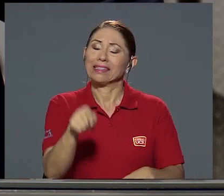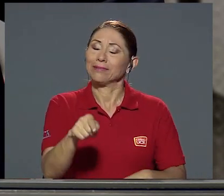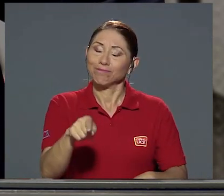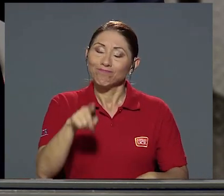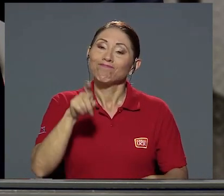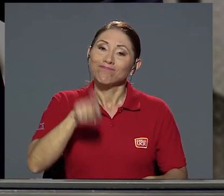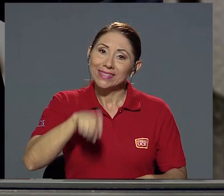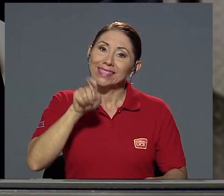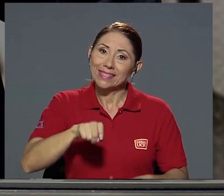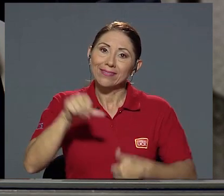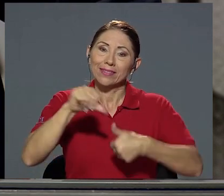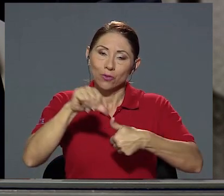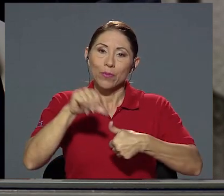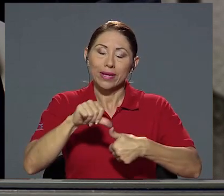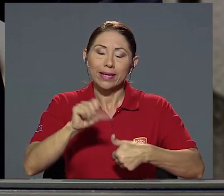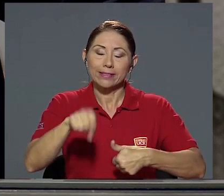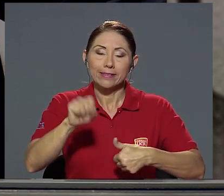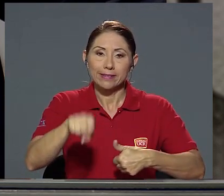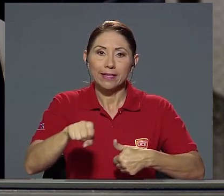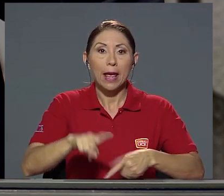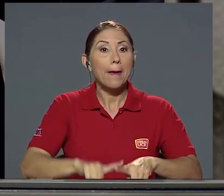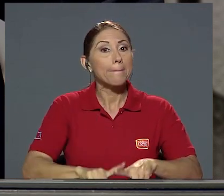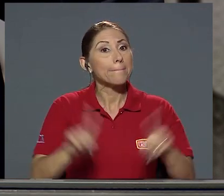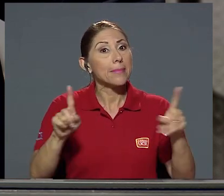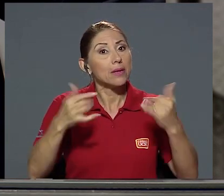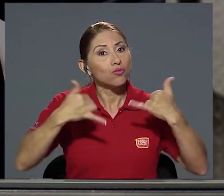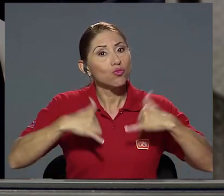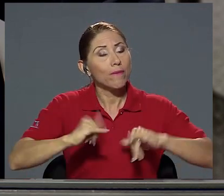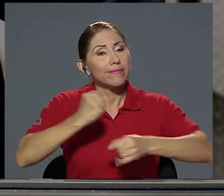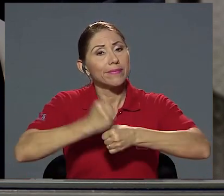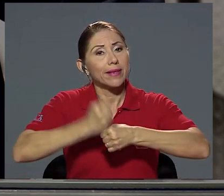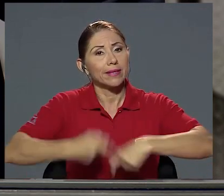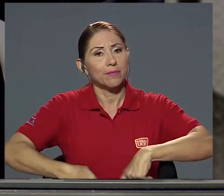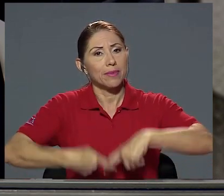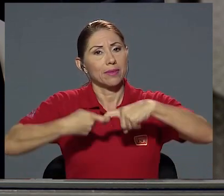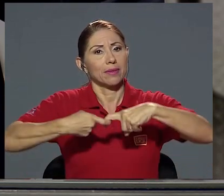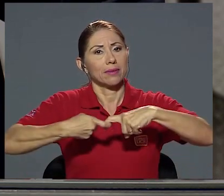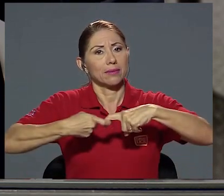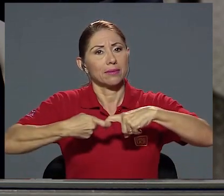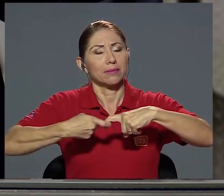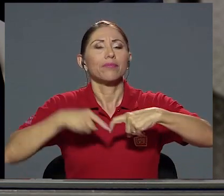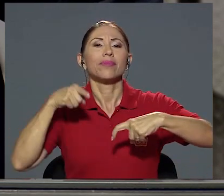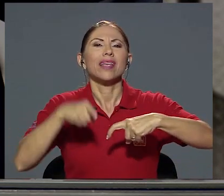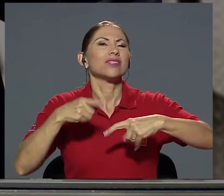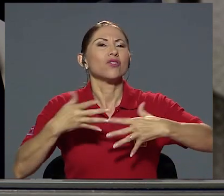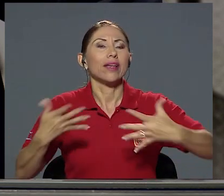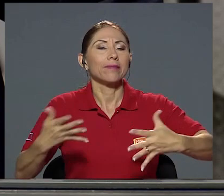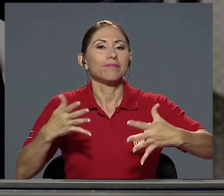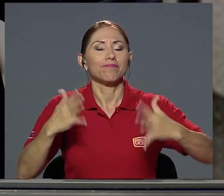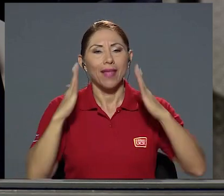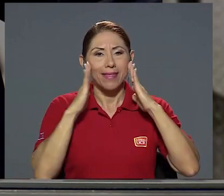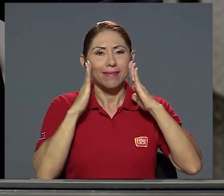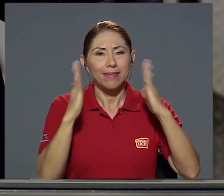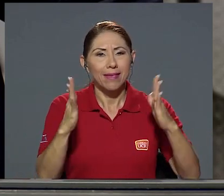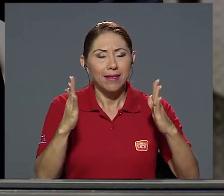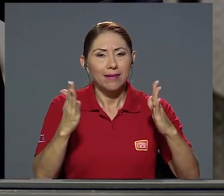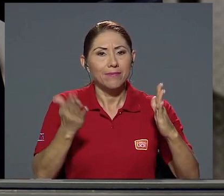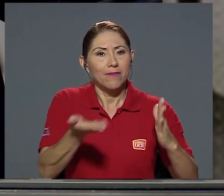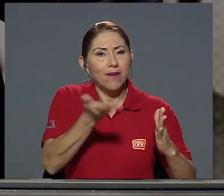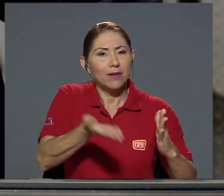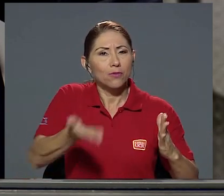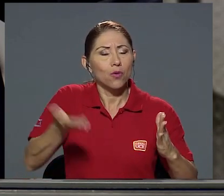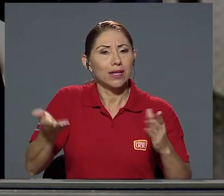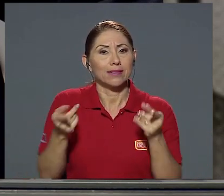lo que Centroamérica tenía que llegar. Pero habían tareas pendientes que tenían que ver con atender